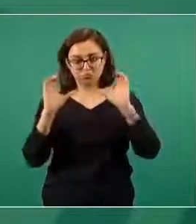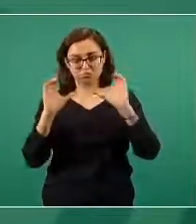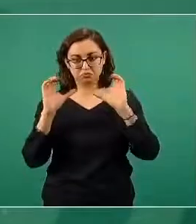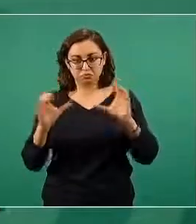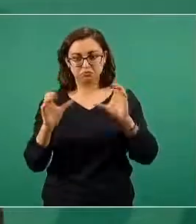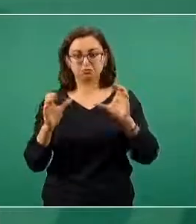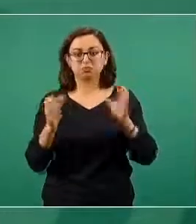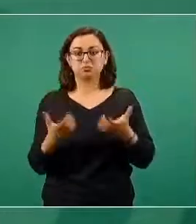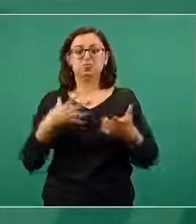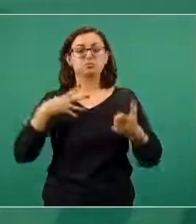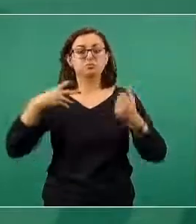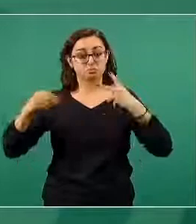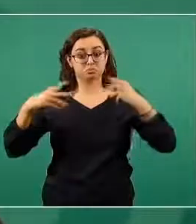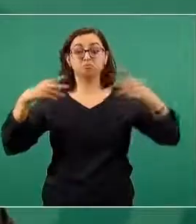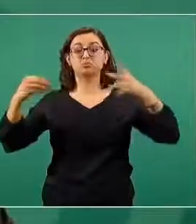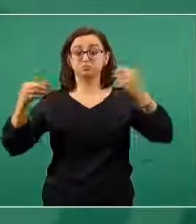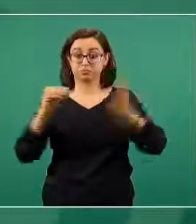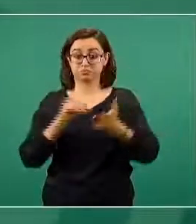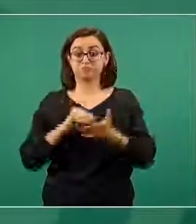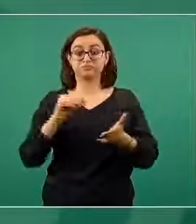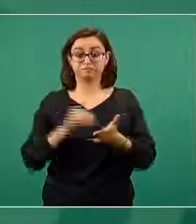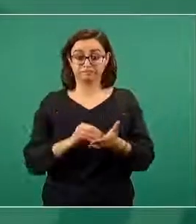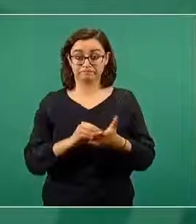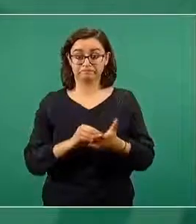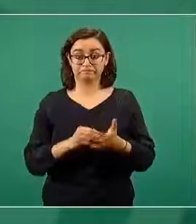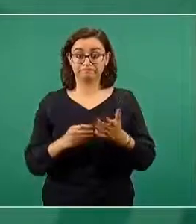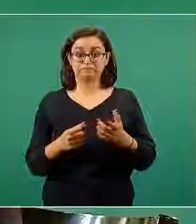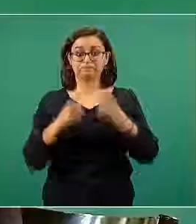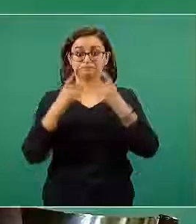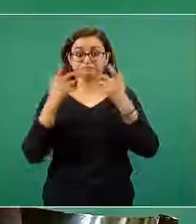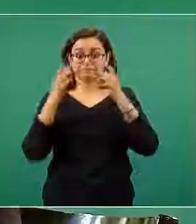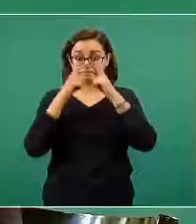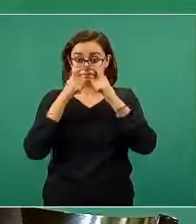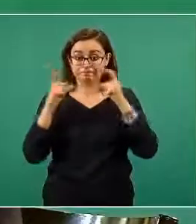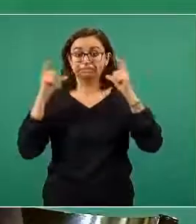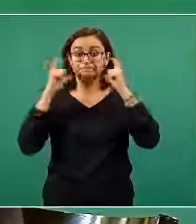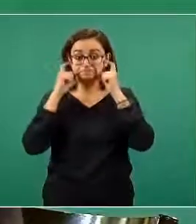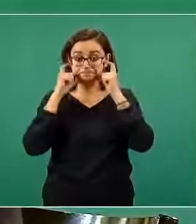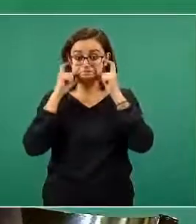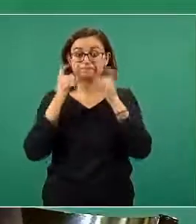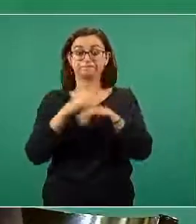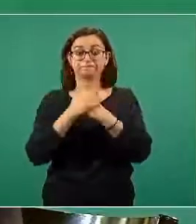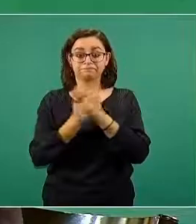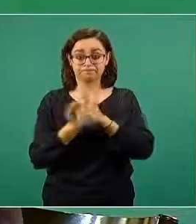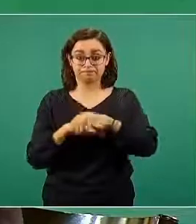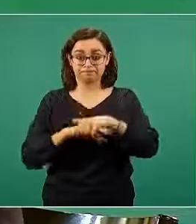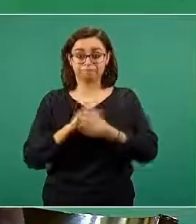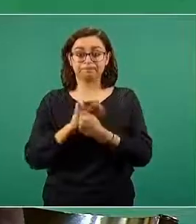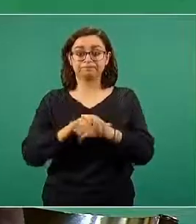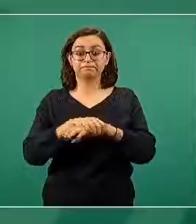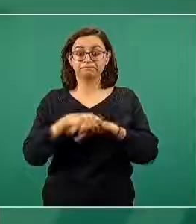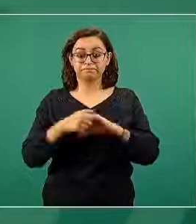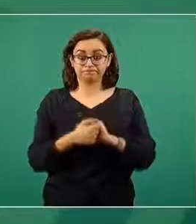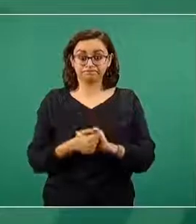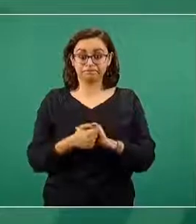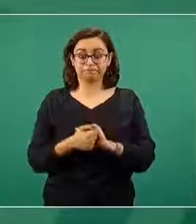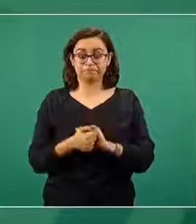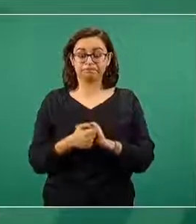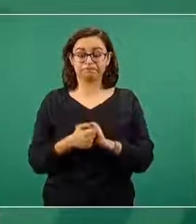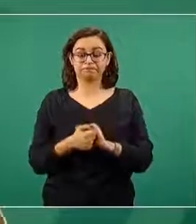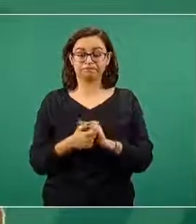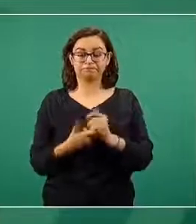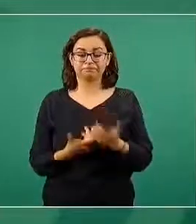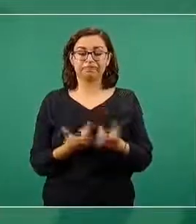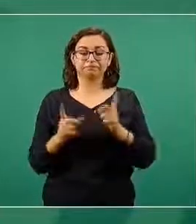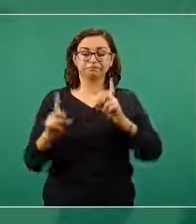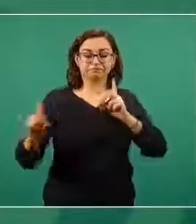lo dijo Juan, la epidemia no ha terminado, sigamos usando correctamente el cubrebocas, lavando frecuentemente nuestras manos, llevándonos a